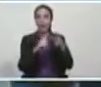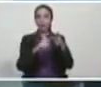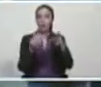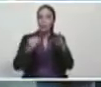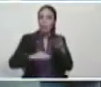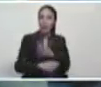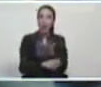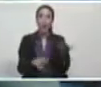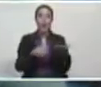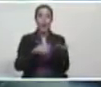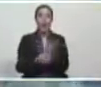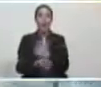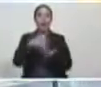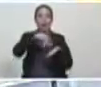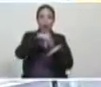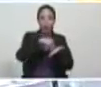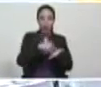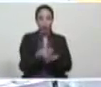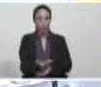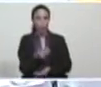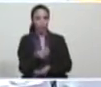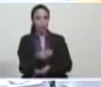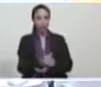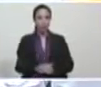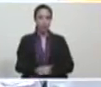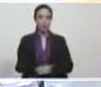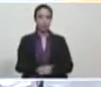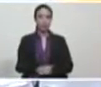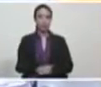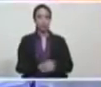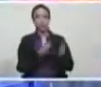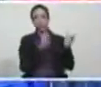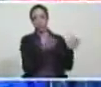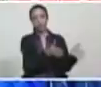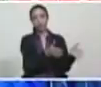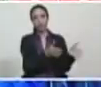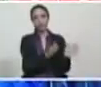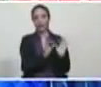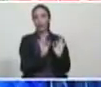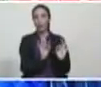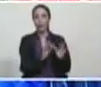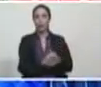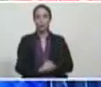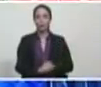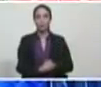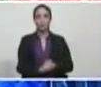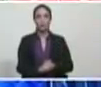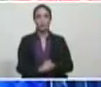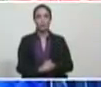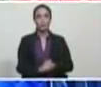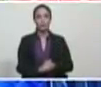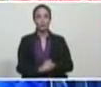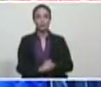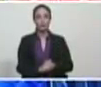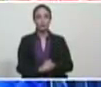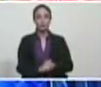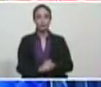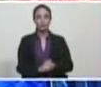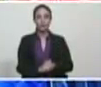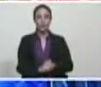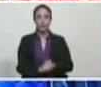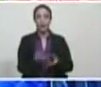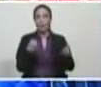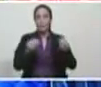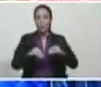en Carabobo, fundamentalmente, en lo fundamental. De esas